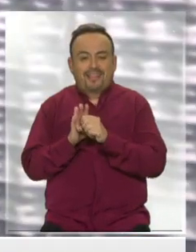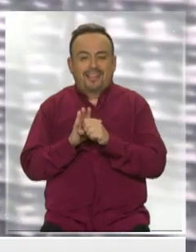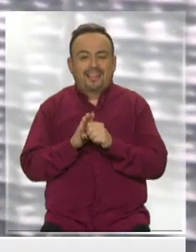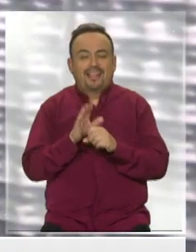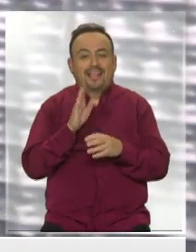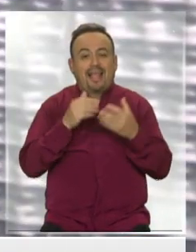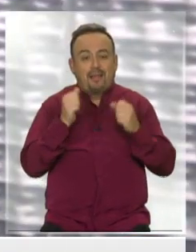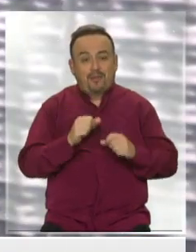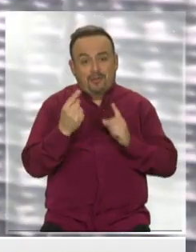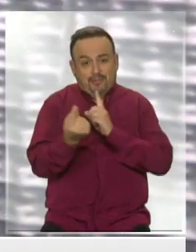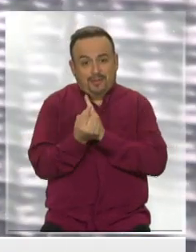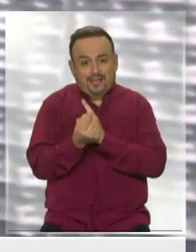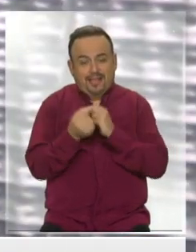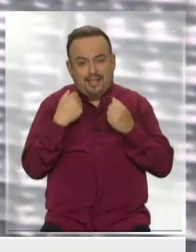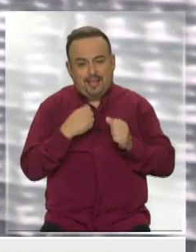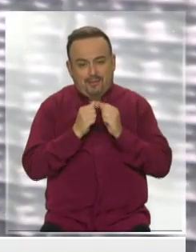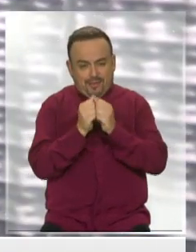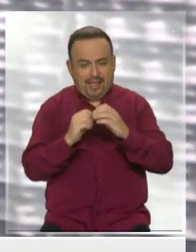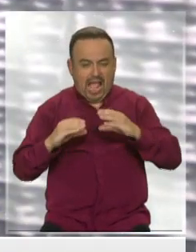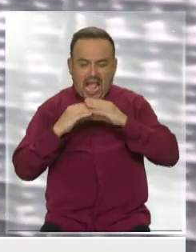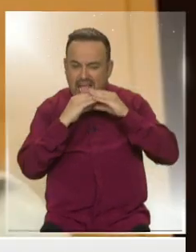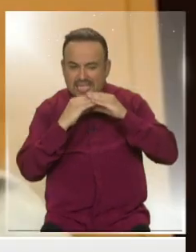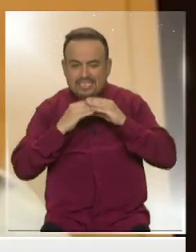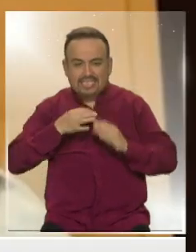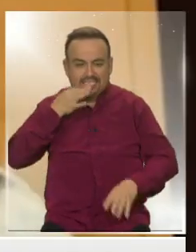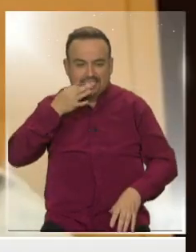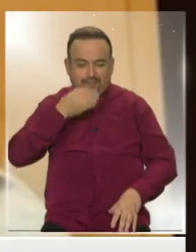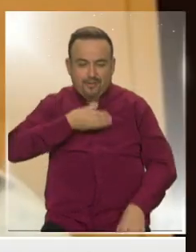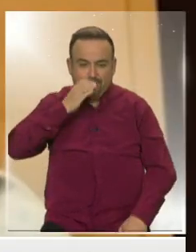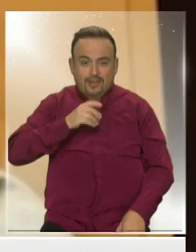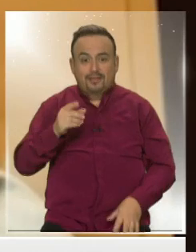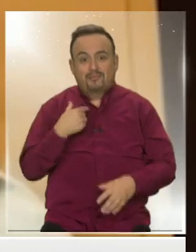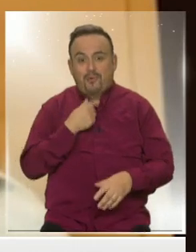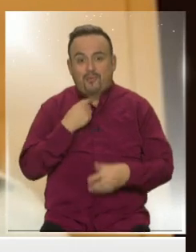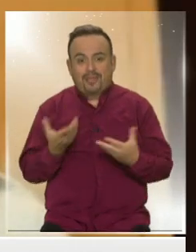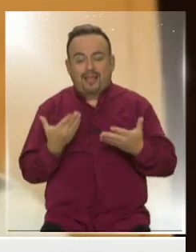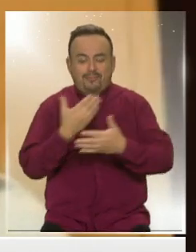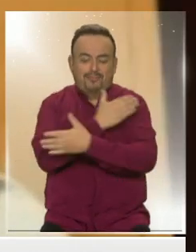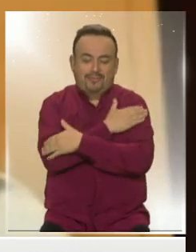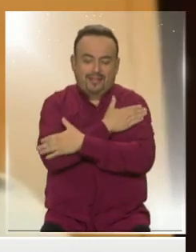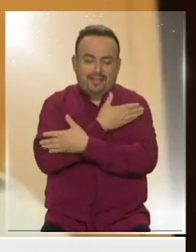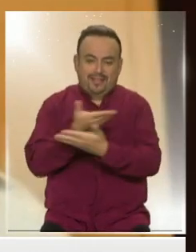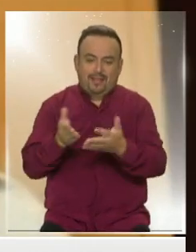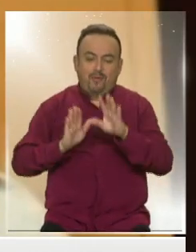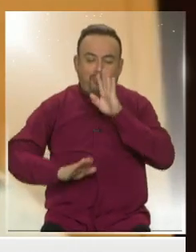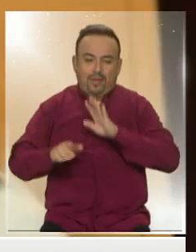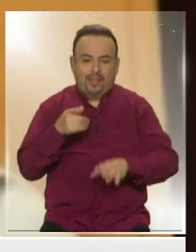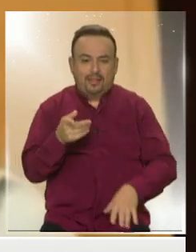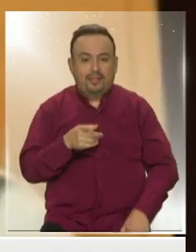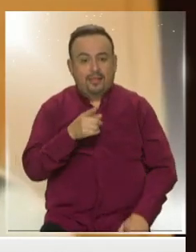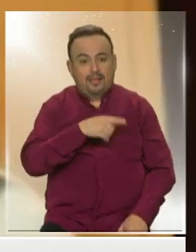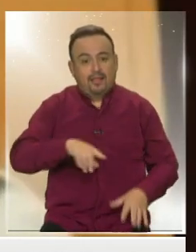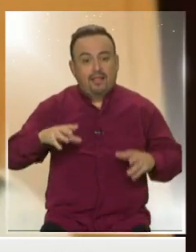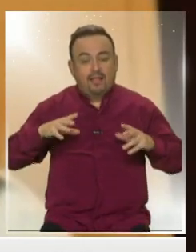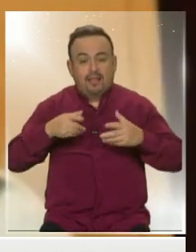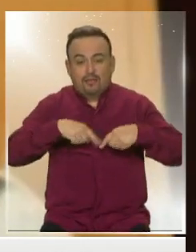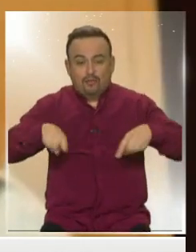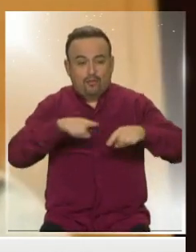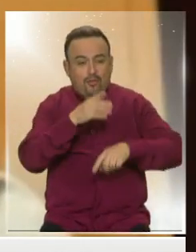Cuando nos podamos encontrar, te acompaño también al sándwich y la cerveza. Por supuesto, me encantaría. Un abrazo, Juan Manuel. Cuídate. Gracias, mucho. Pollo. Y cariño a